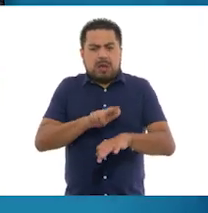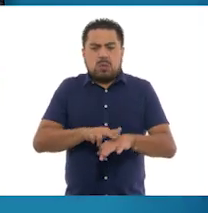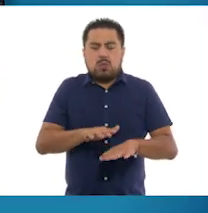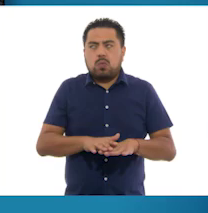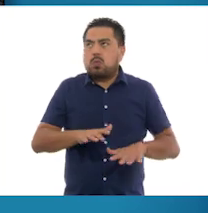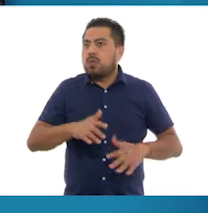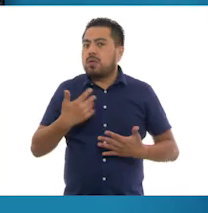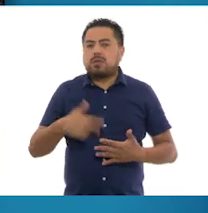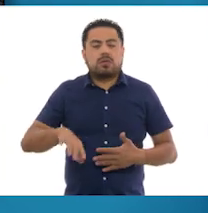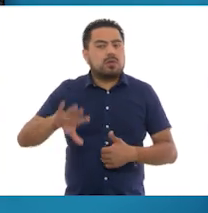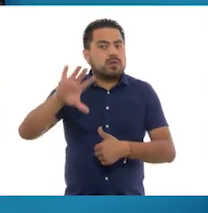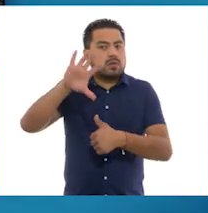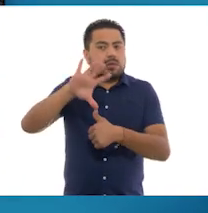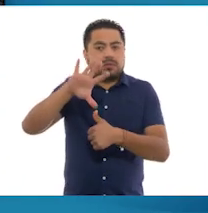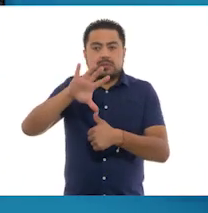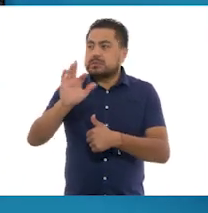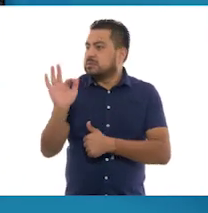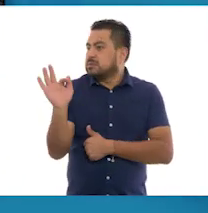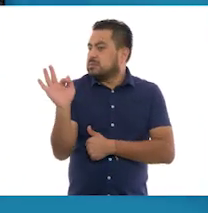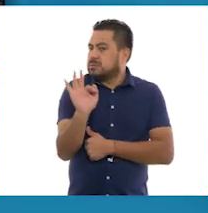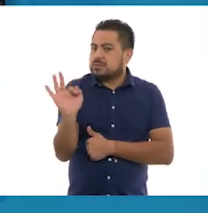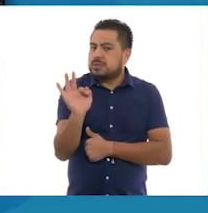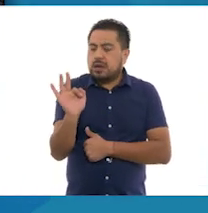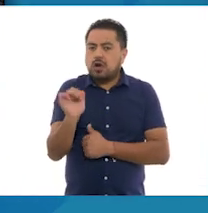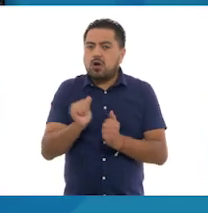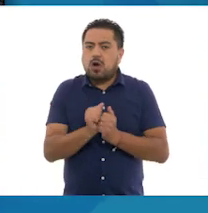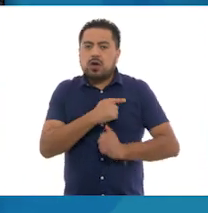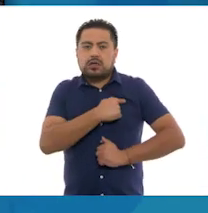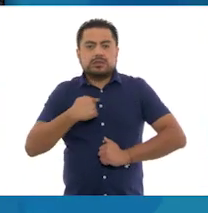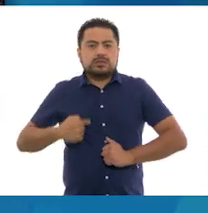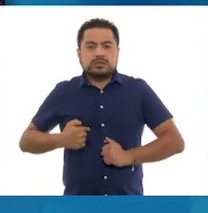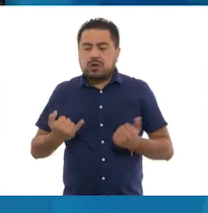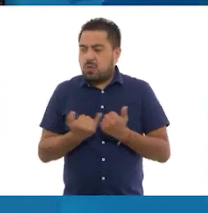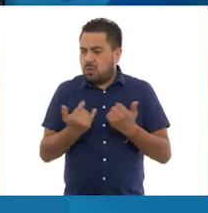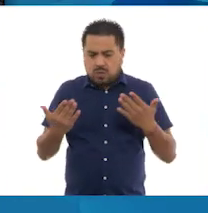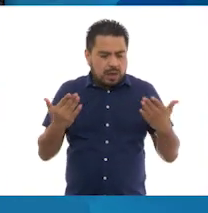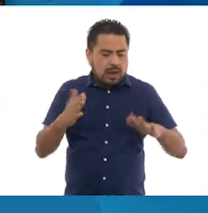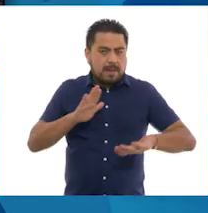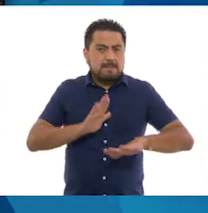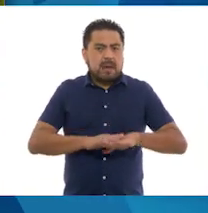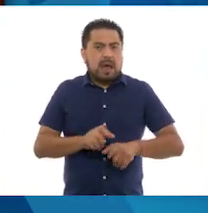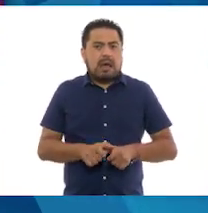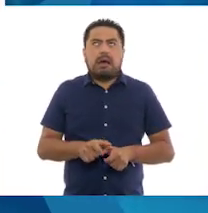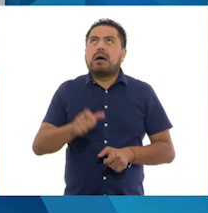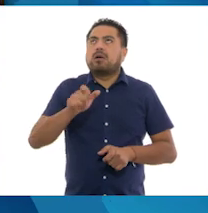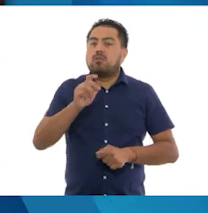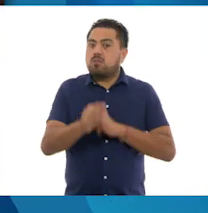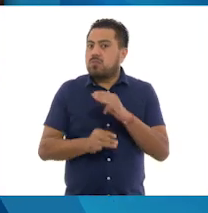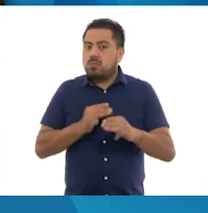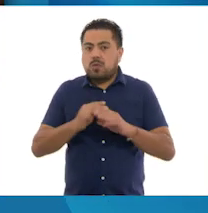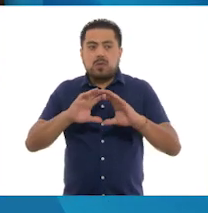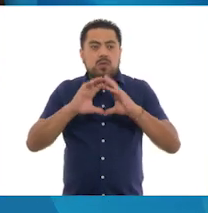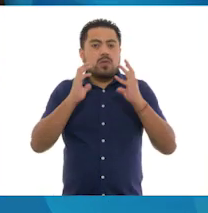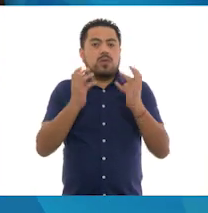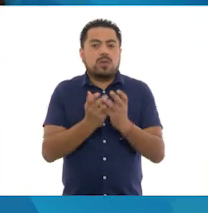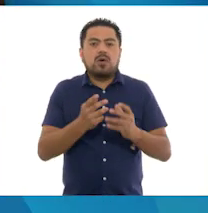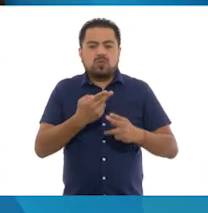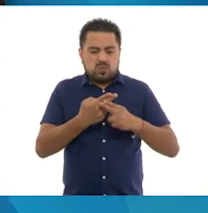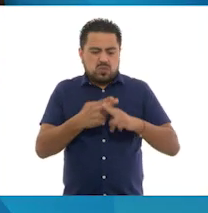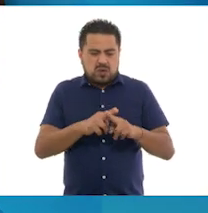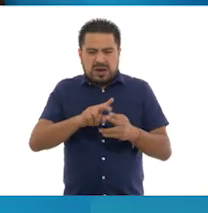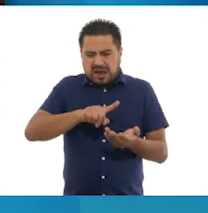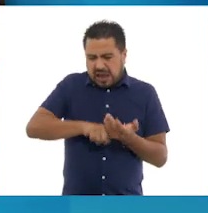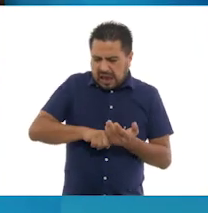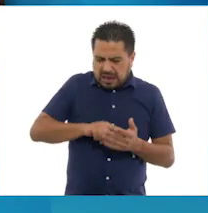de Norteamérica y probablemente rivalicen con los de China como los más largos del mundo. La paleontología y